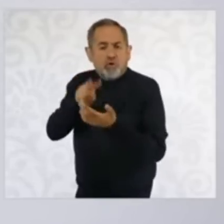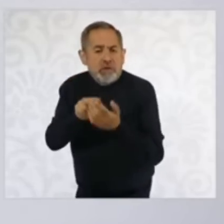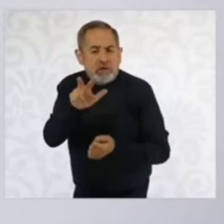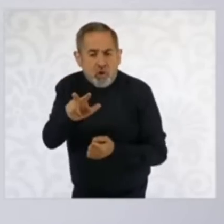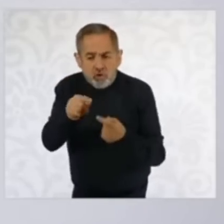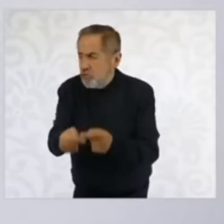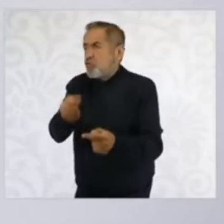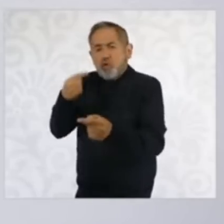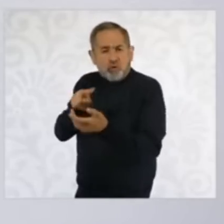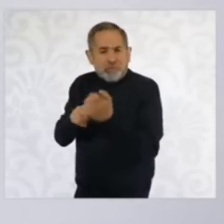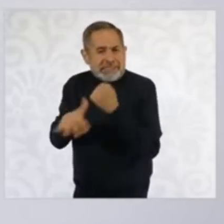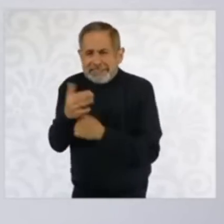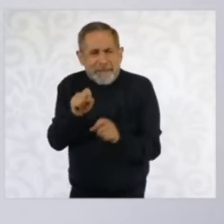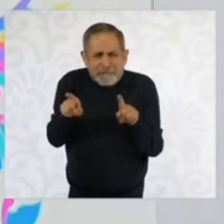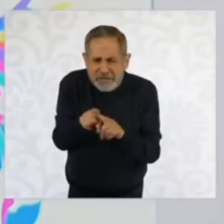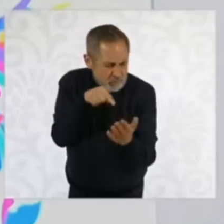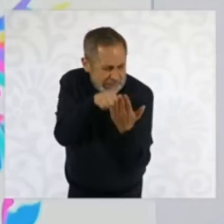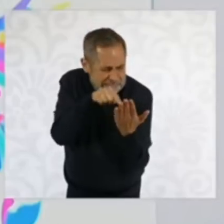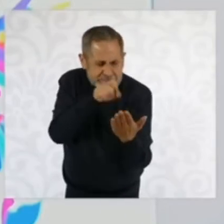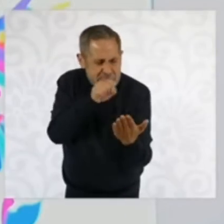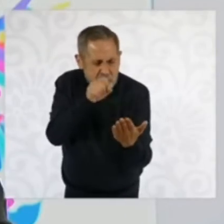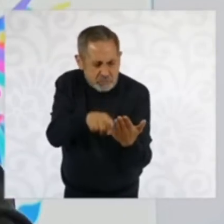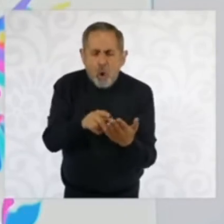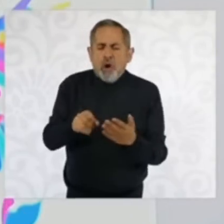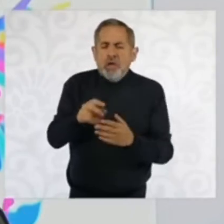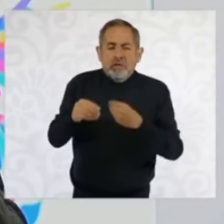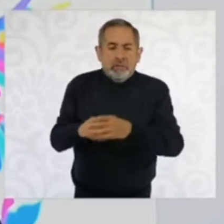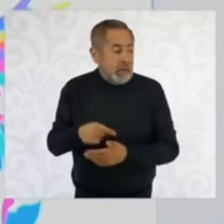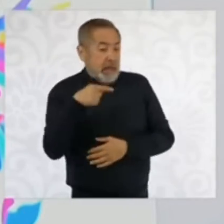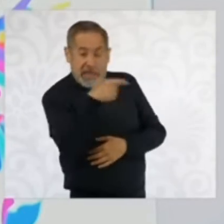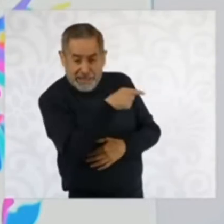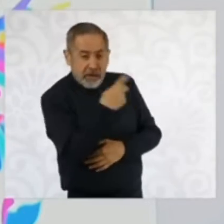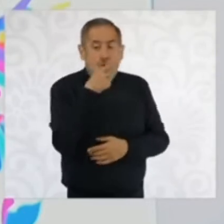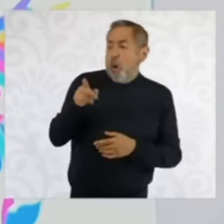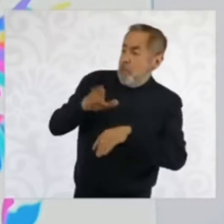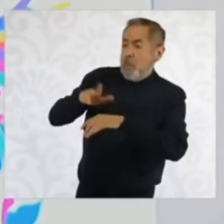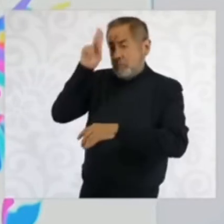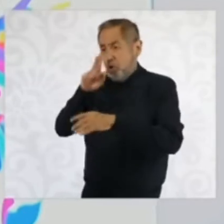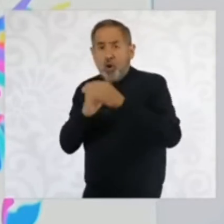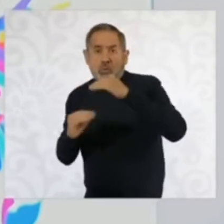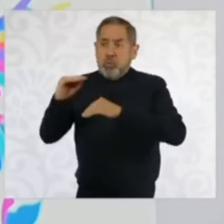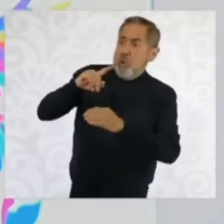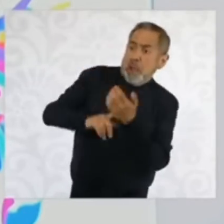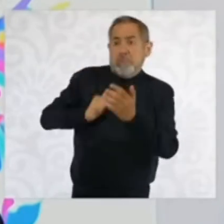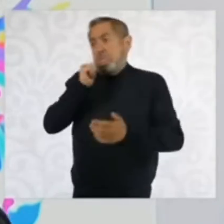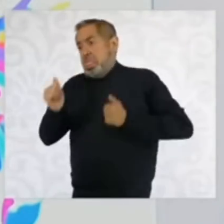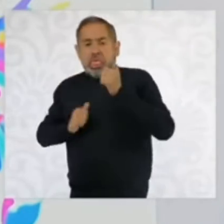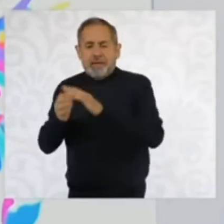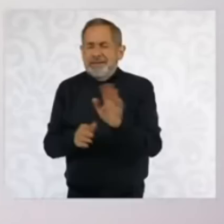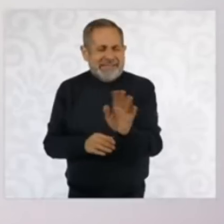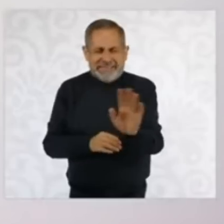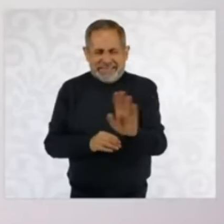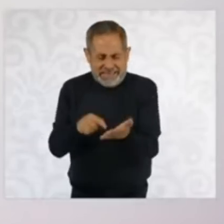2018, en el 2015, porque ya ven que hablan de la sobrerepresentación, ¿no? Se siguió lo que dice la